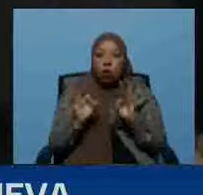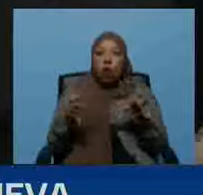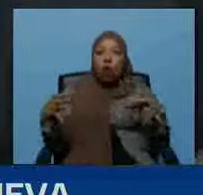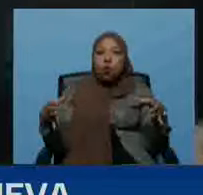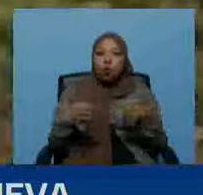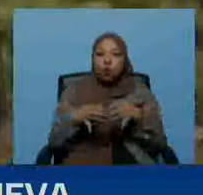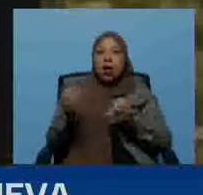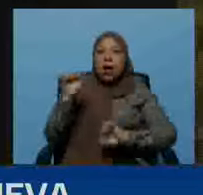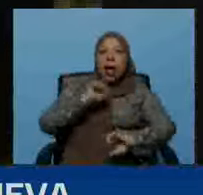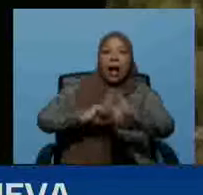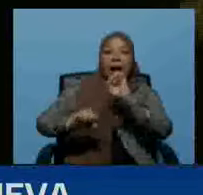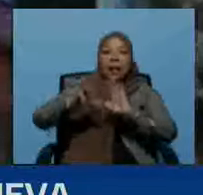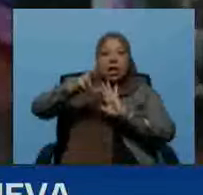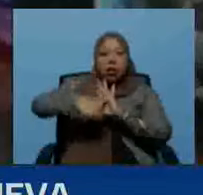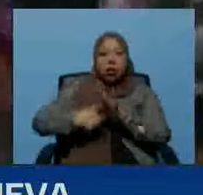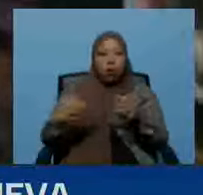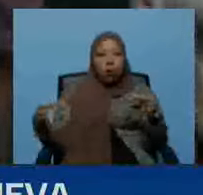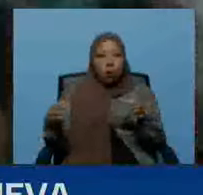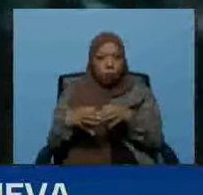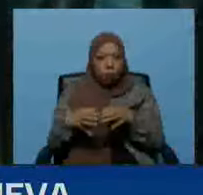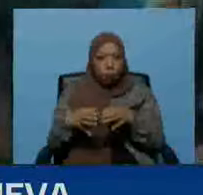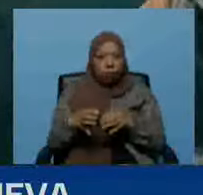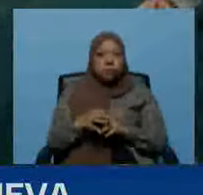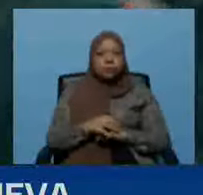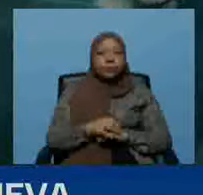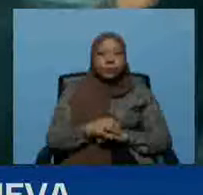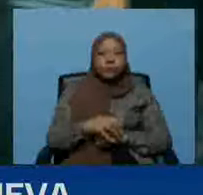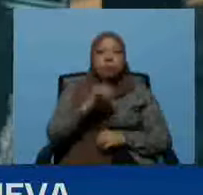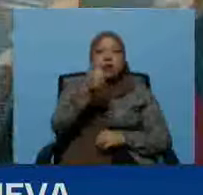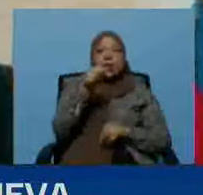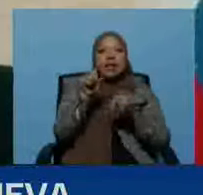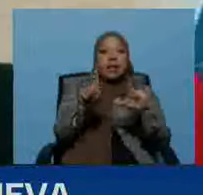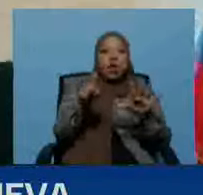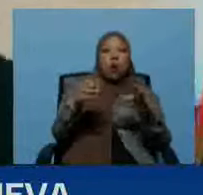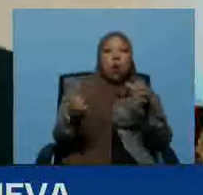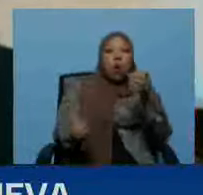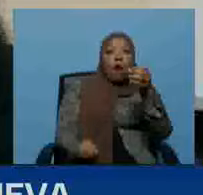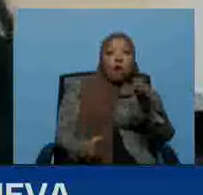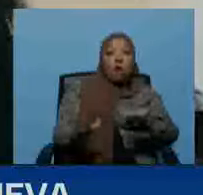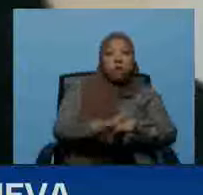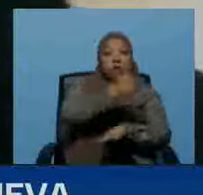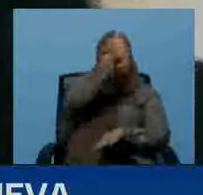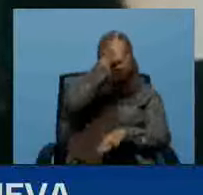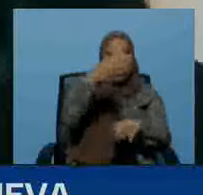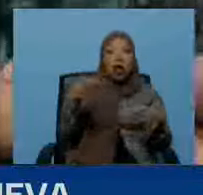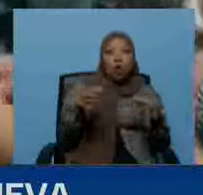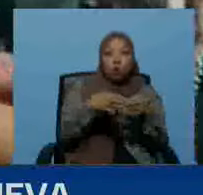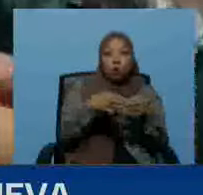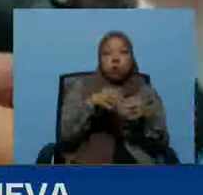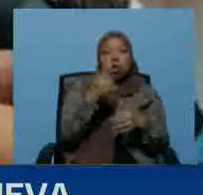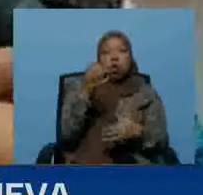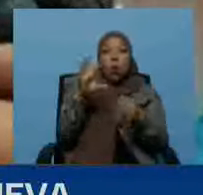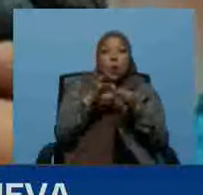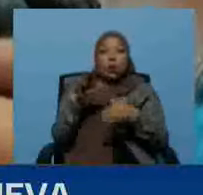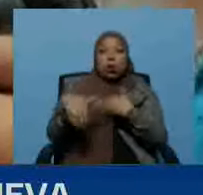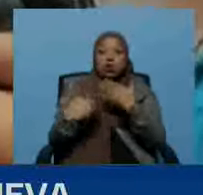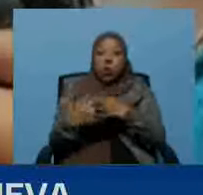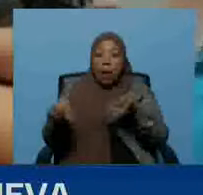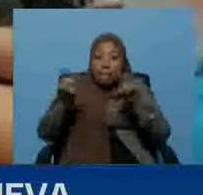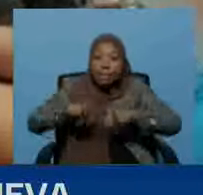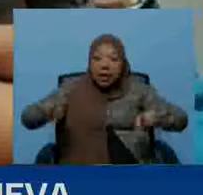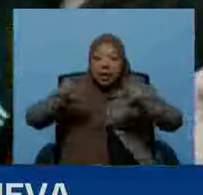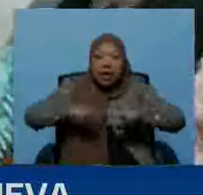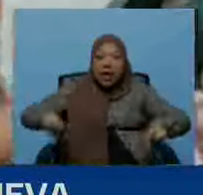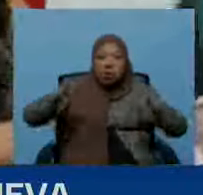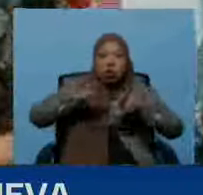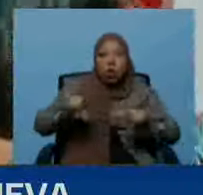Grupo Antiextorsión y Secuestro, 16 unidades fundamentales denominadas Unidades de Investigación